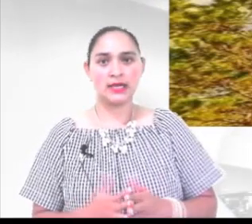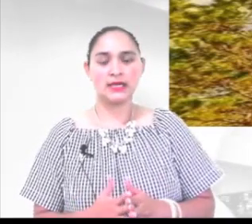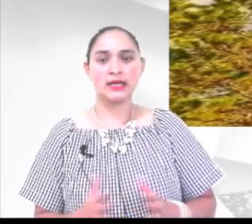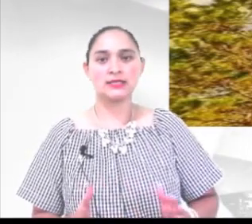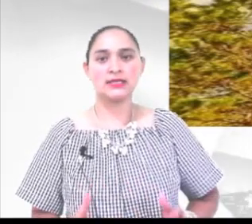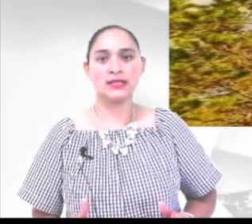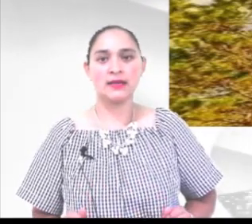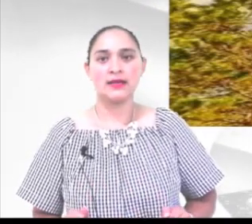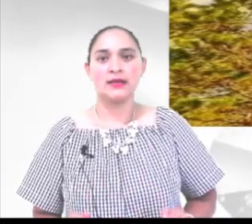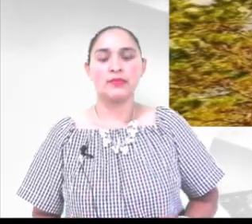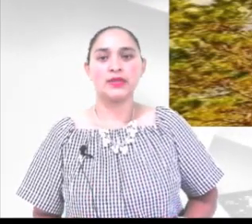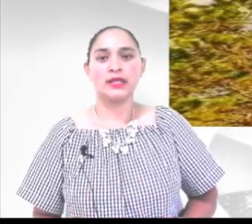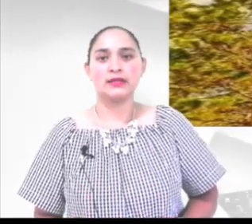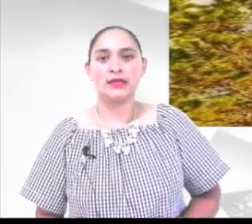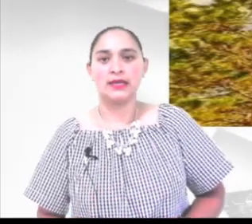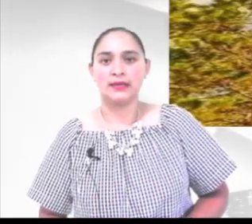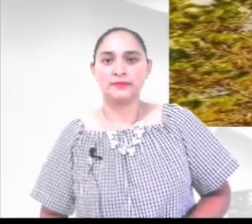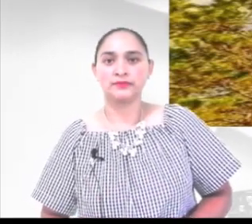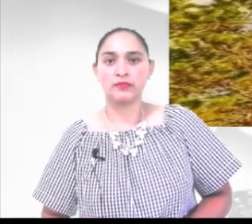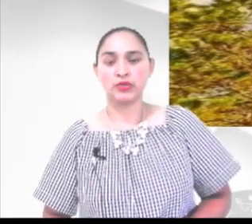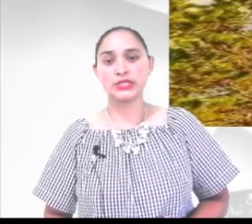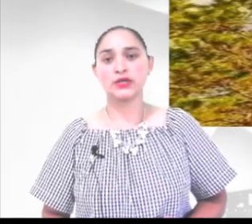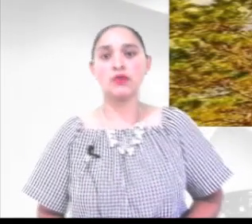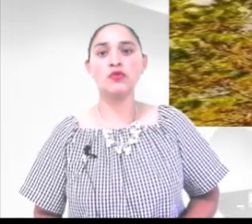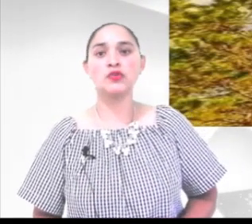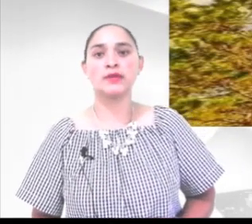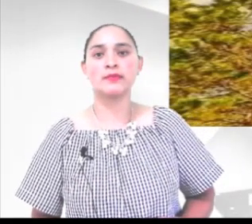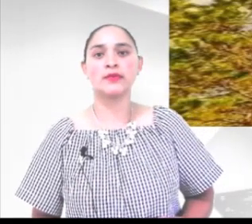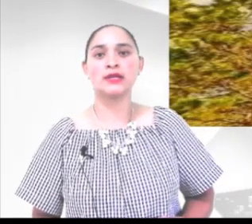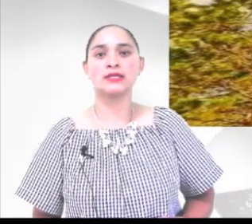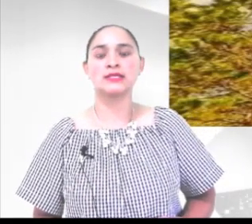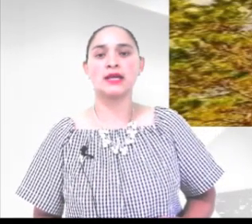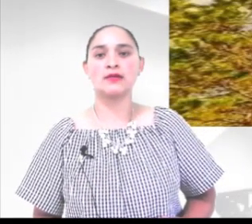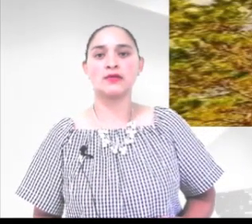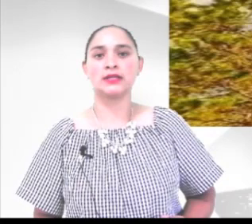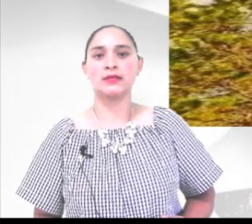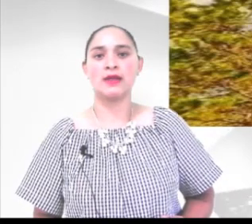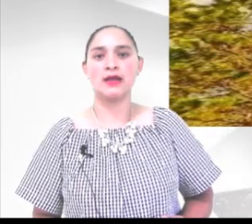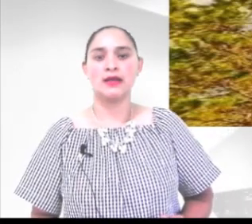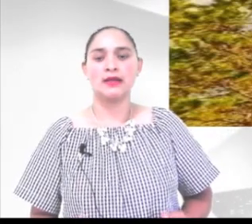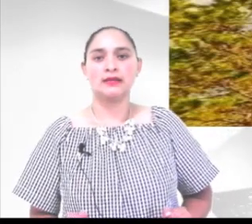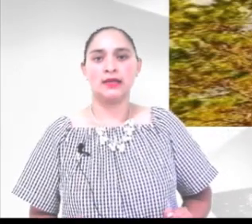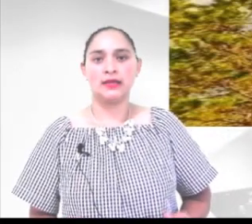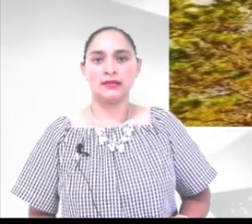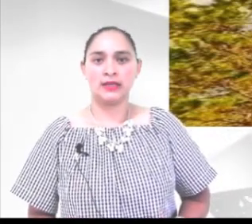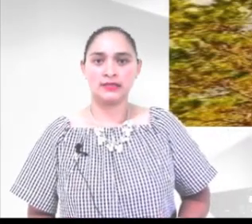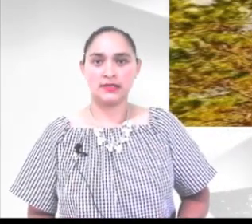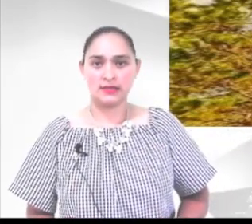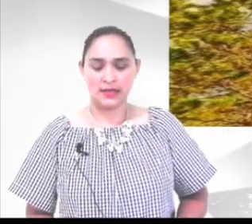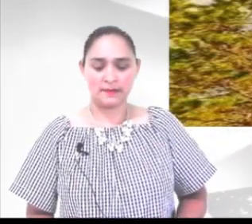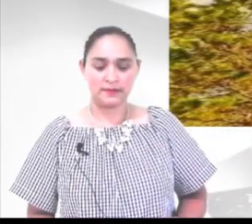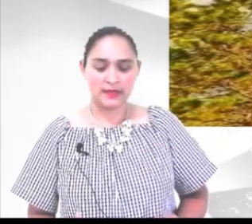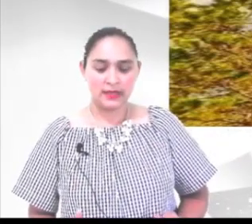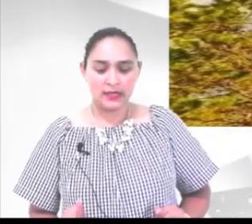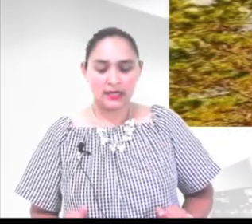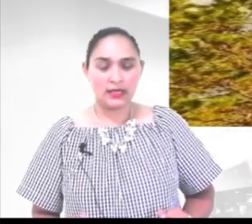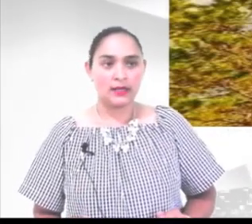siempre a que ahí en casita puedan ponerse cómodos para poder iniciar con el tema de este